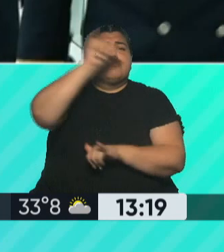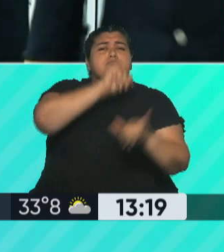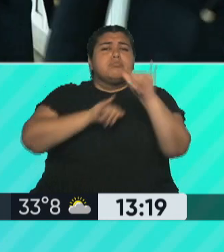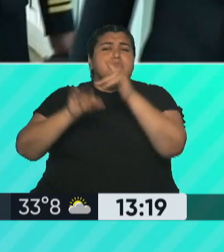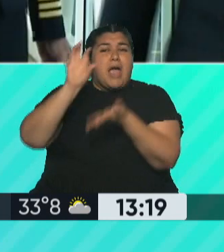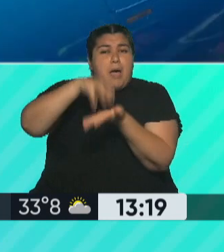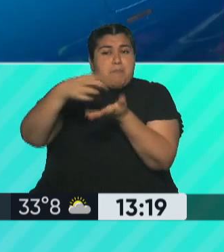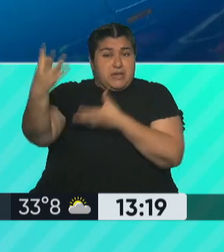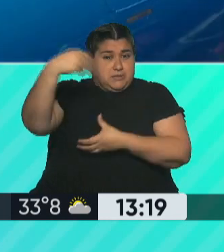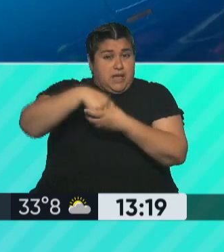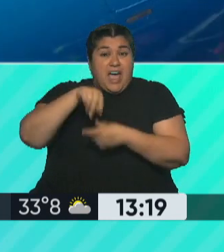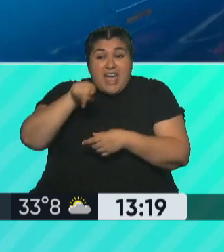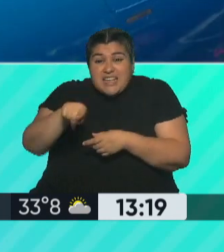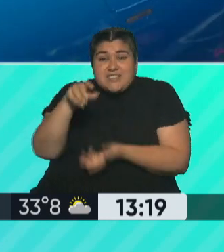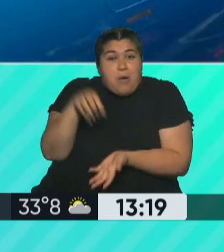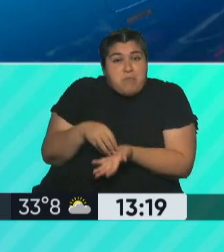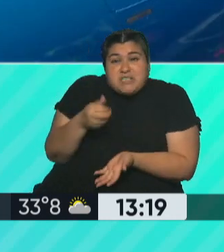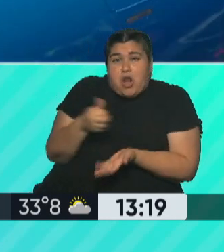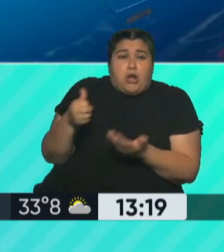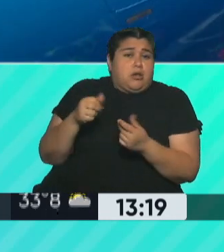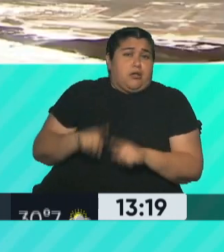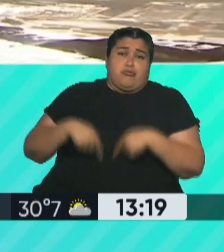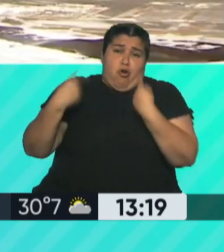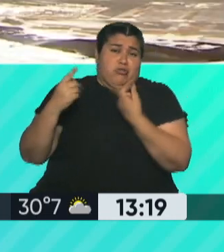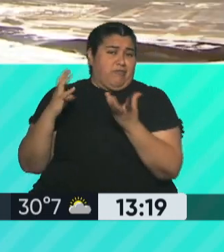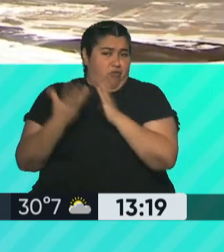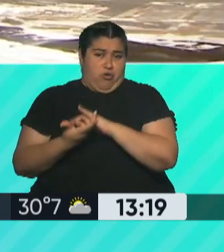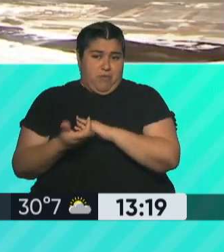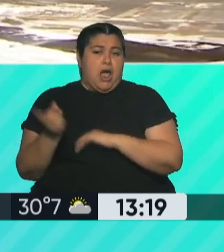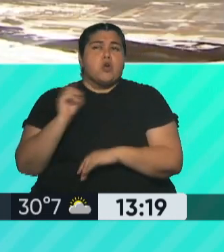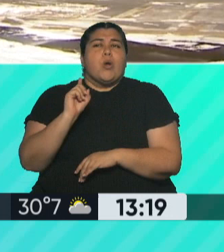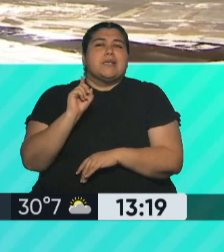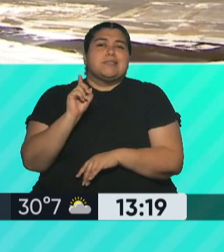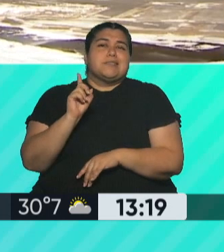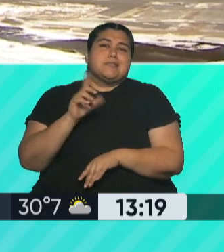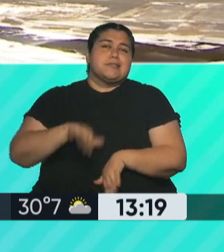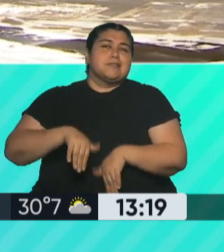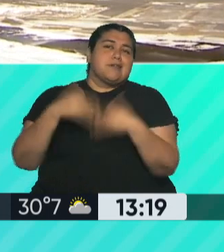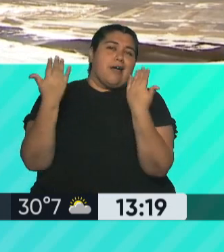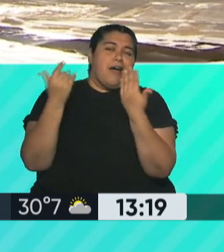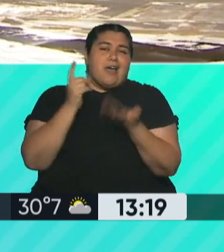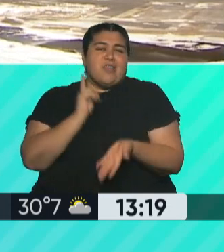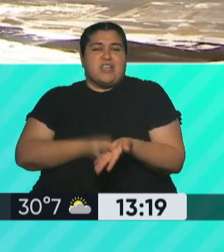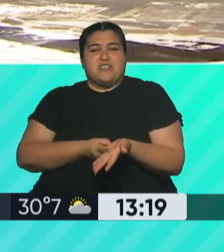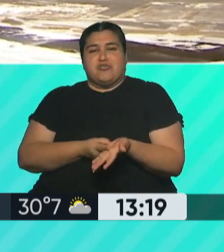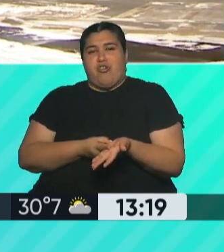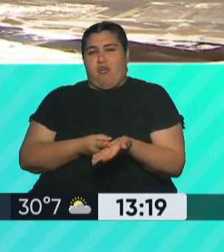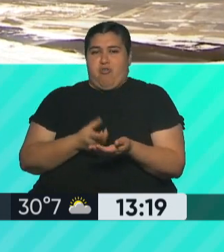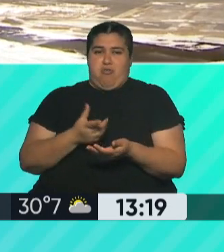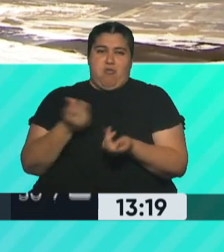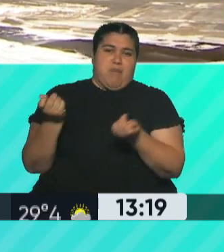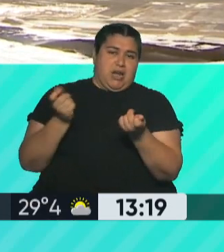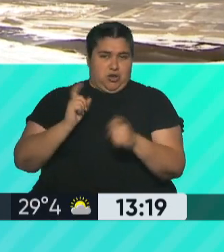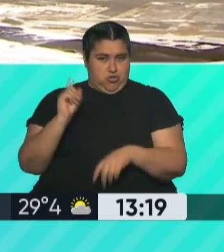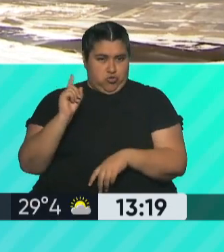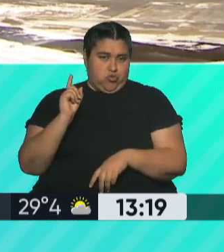Este mercado es otro es otro o sea el Lombardo no va a poder hacer lo que quiera en el en la gestión porque la política se la